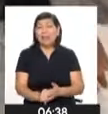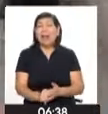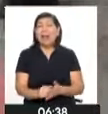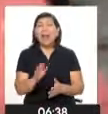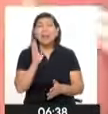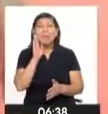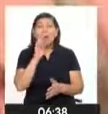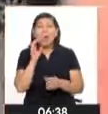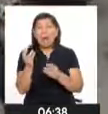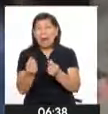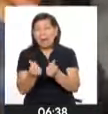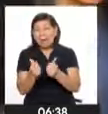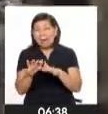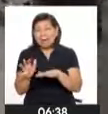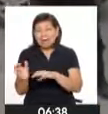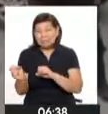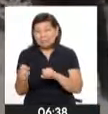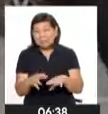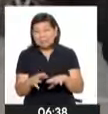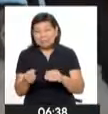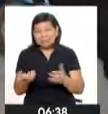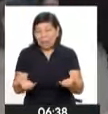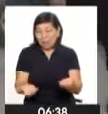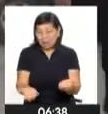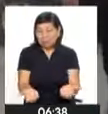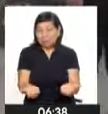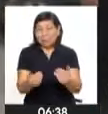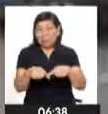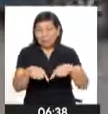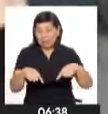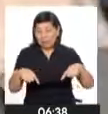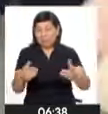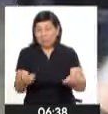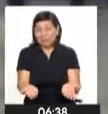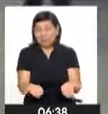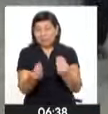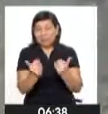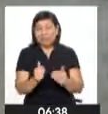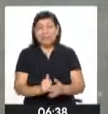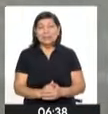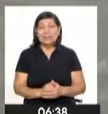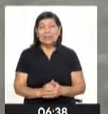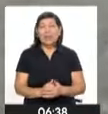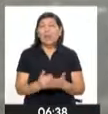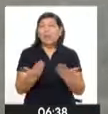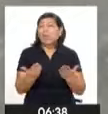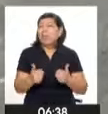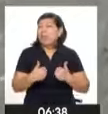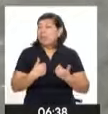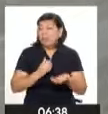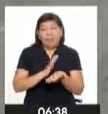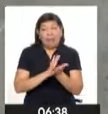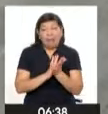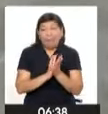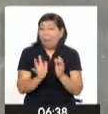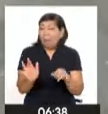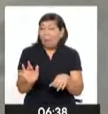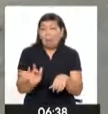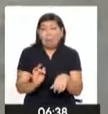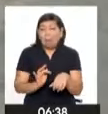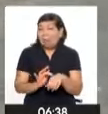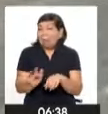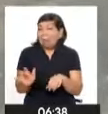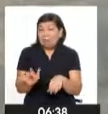desmonte, arena. Esta es una vivienda en realidad en donde no vivía nadie, una vivienda abandonada, así